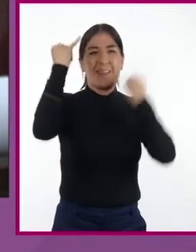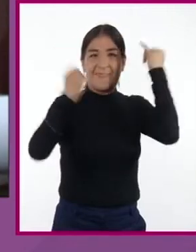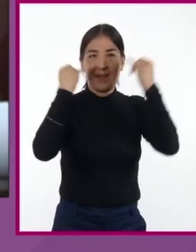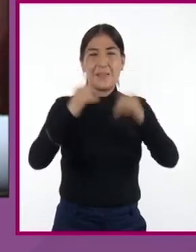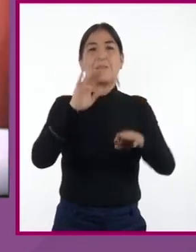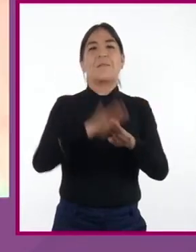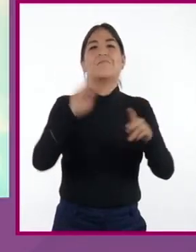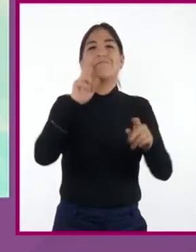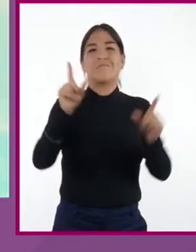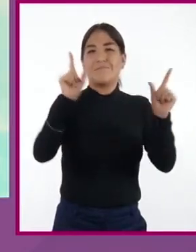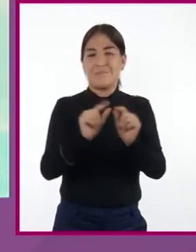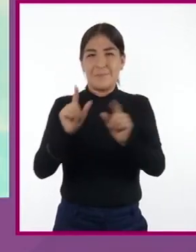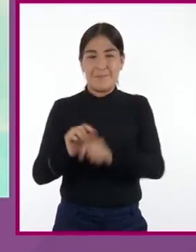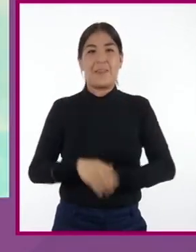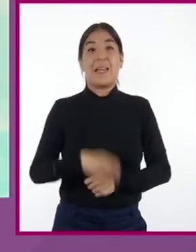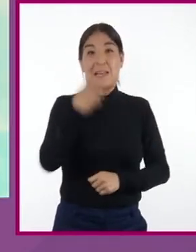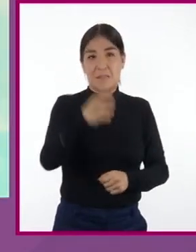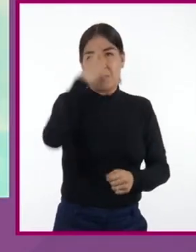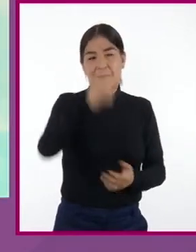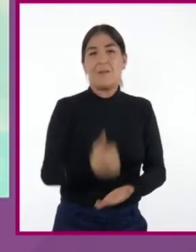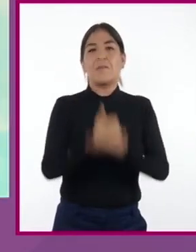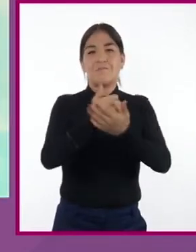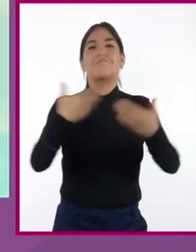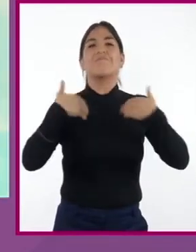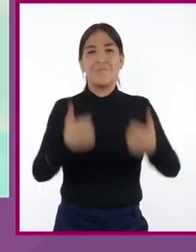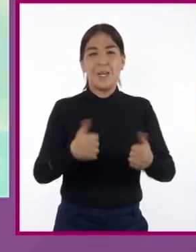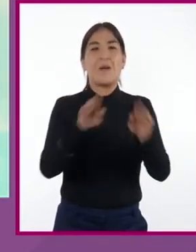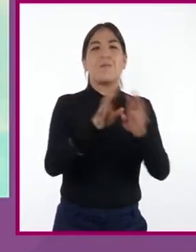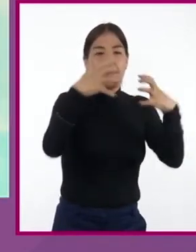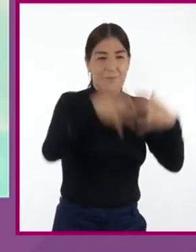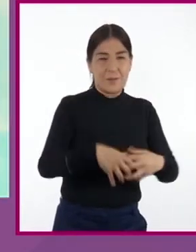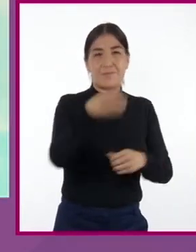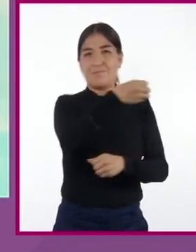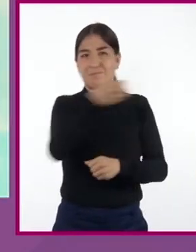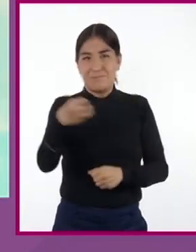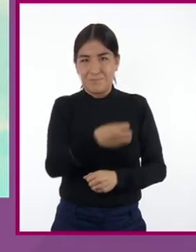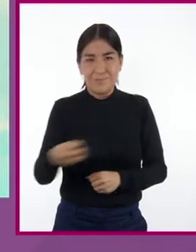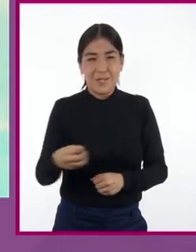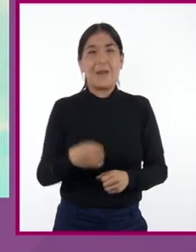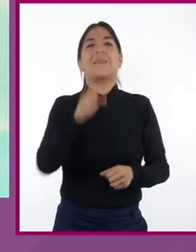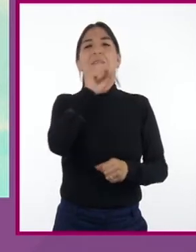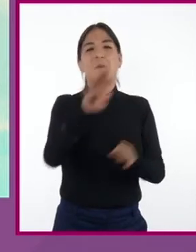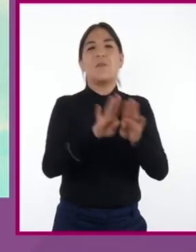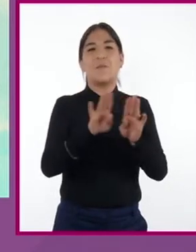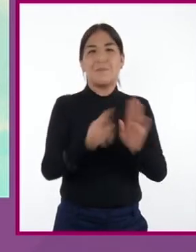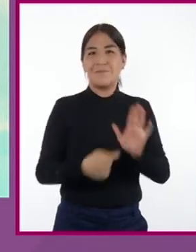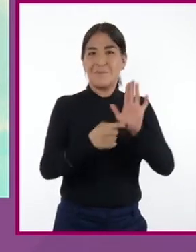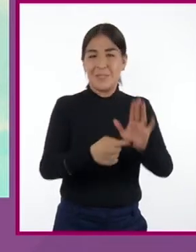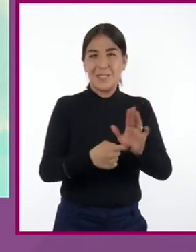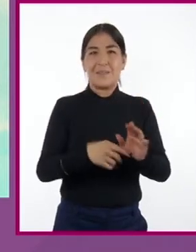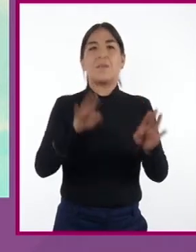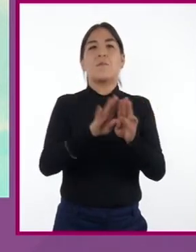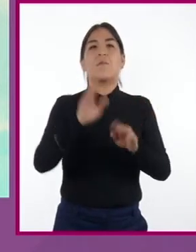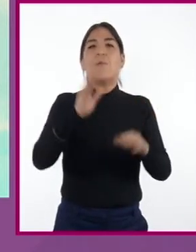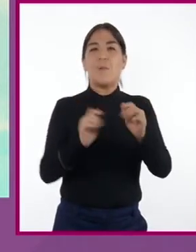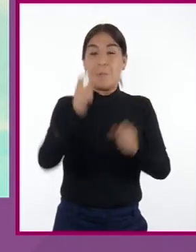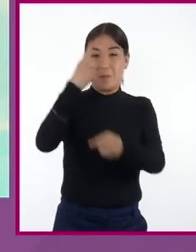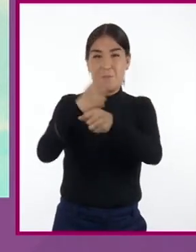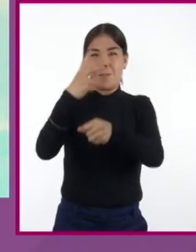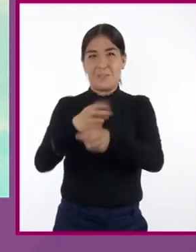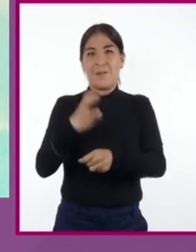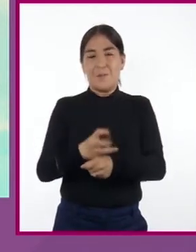manera descendente. Esto ayuda a comprender el funcionamiento y organización de la estructura, dado que refleja la relación de subordinación que hay